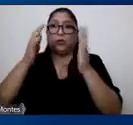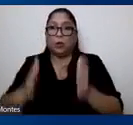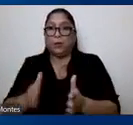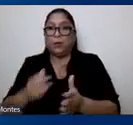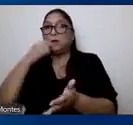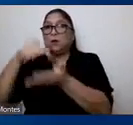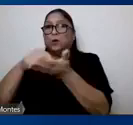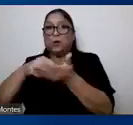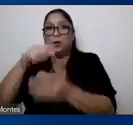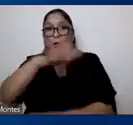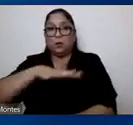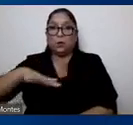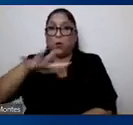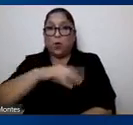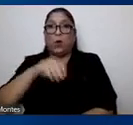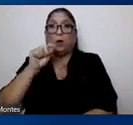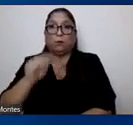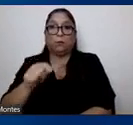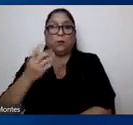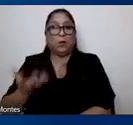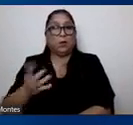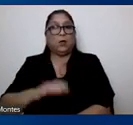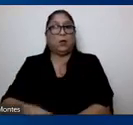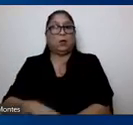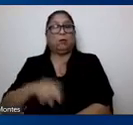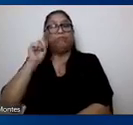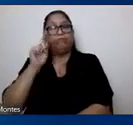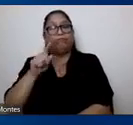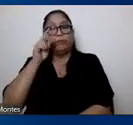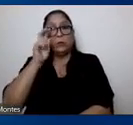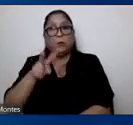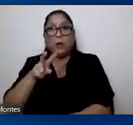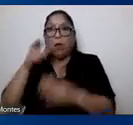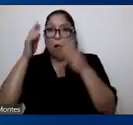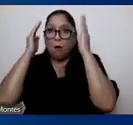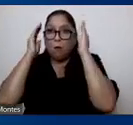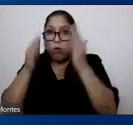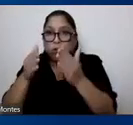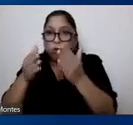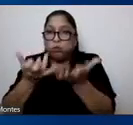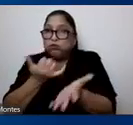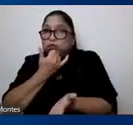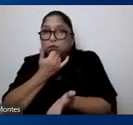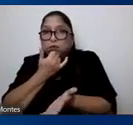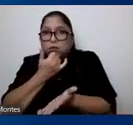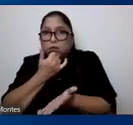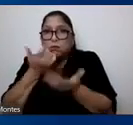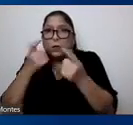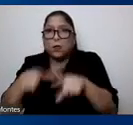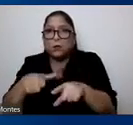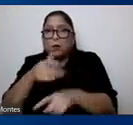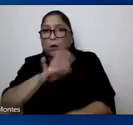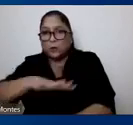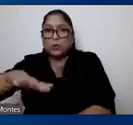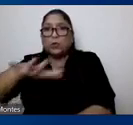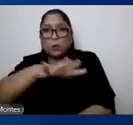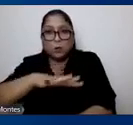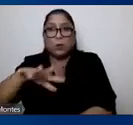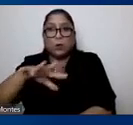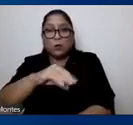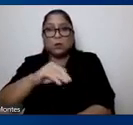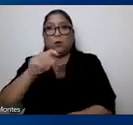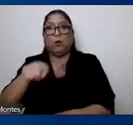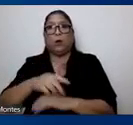rurales, y se presta atención a lo que estaba pasando, a lo que estaba sucediendo en esas zonas.